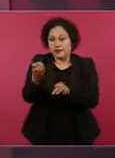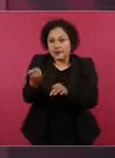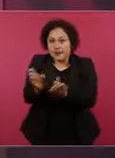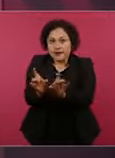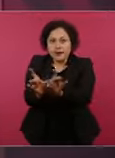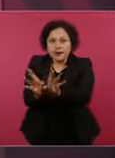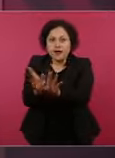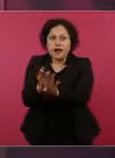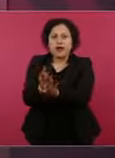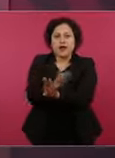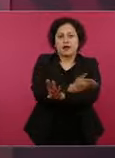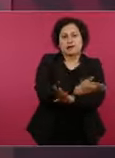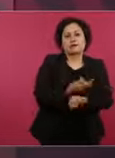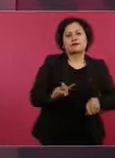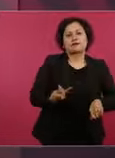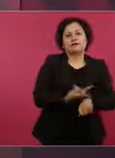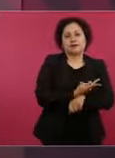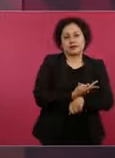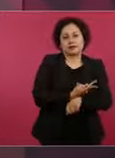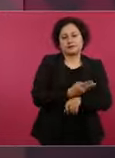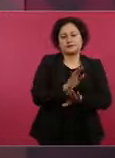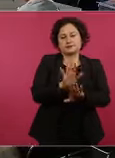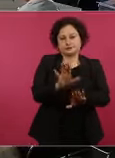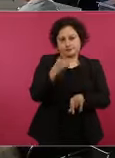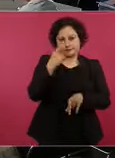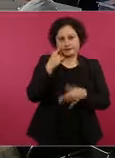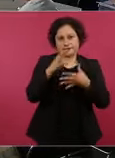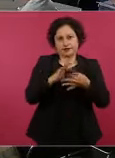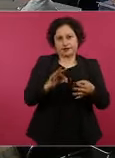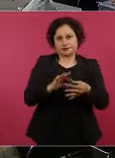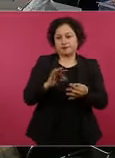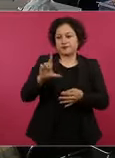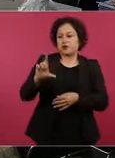completo, Loret de Mola está en contra de nosotros,